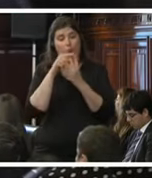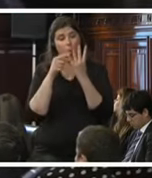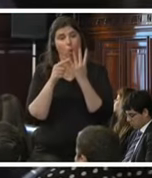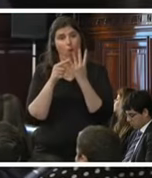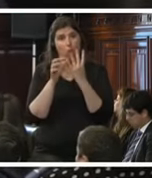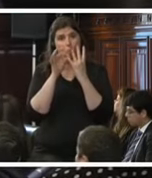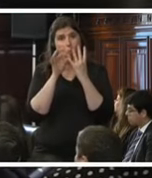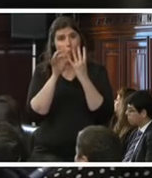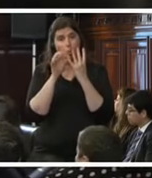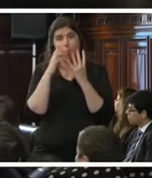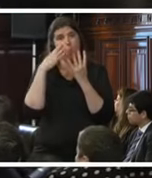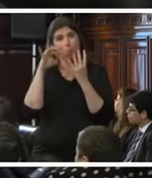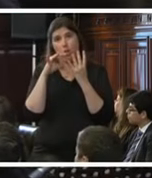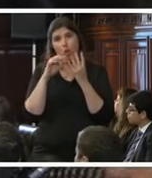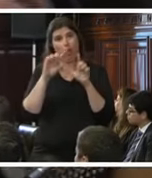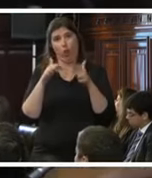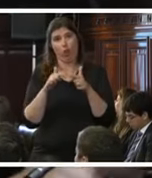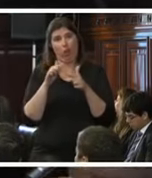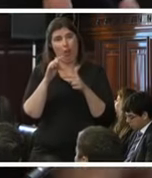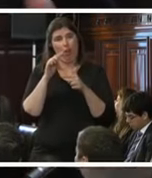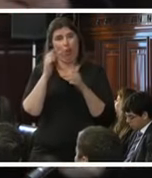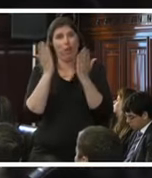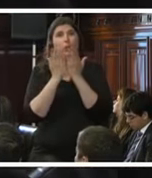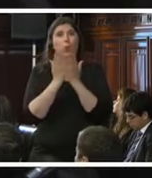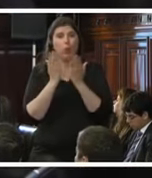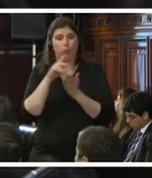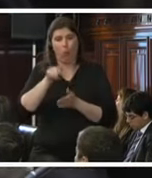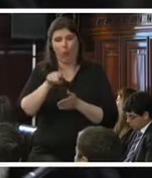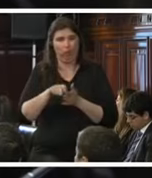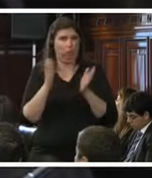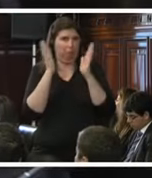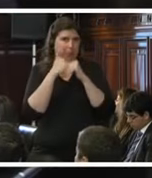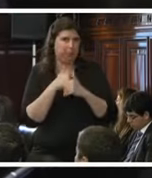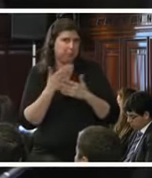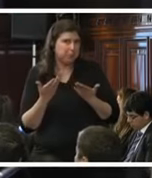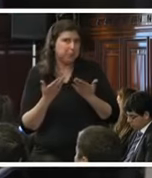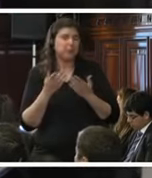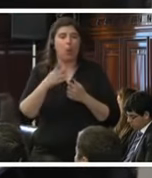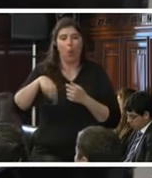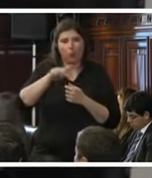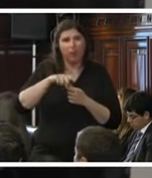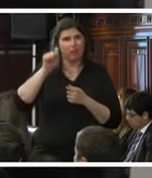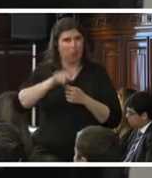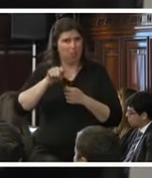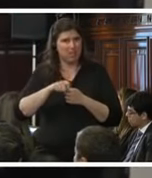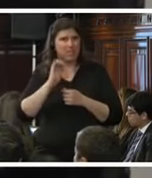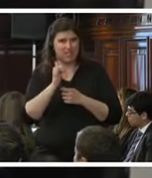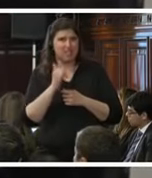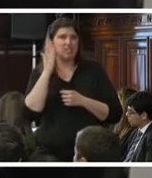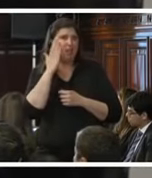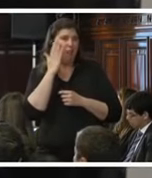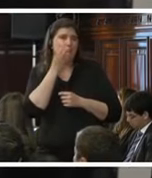que no tiene formación jurídica. Los tres son o fueron jueces. Eles sabrão melhor que